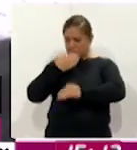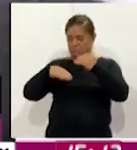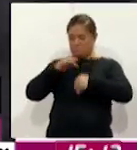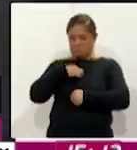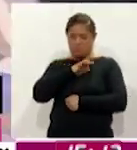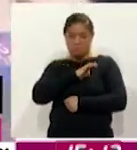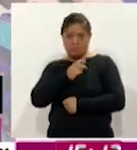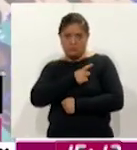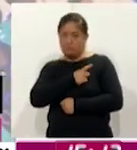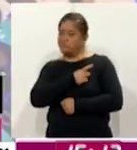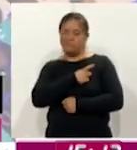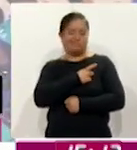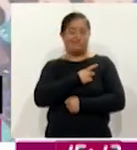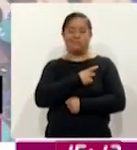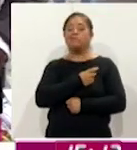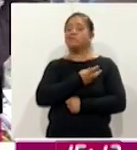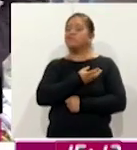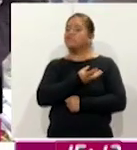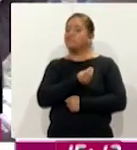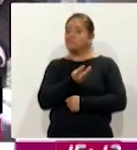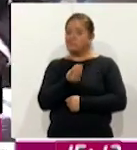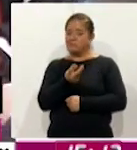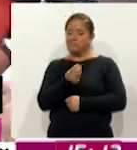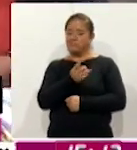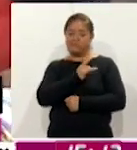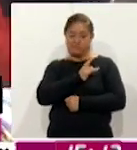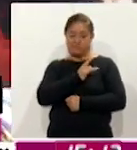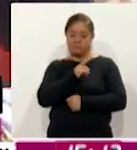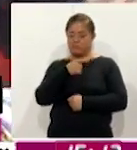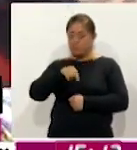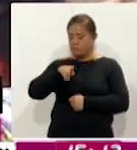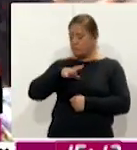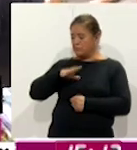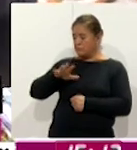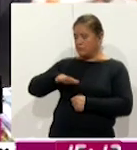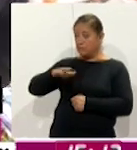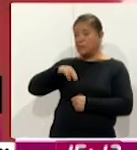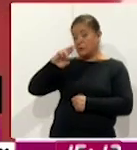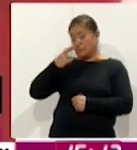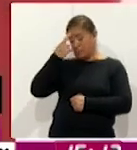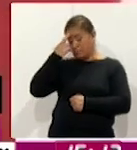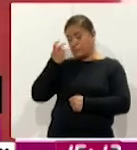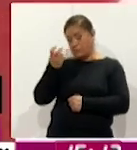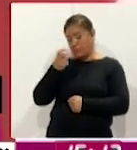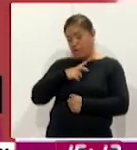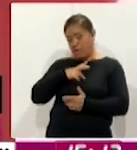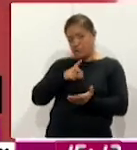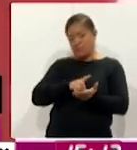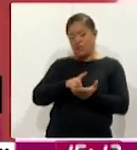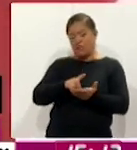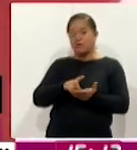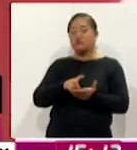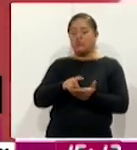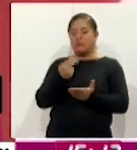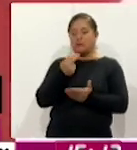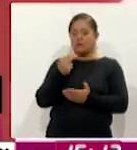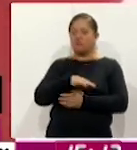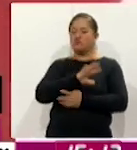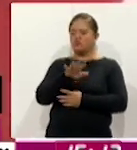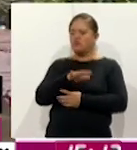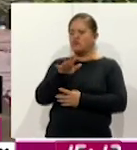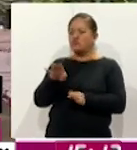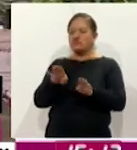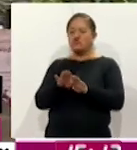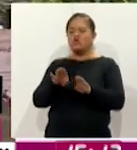de las mismas, pero que es necesario recordar que debemos ejercer nuestros derechos y buscar la manera de hacer